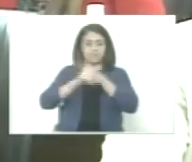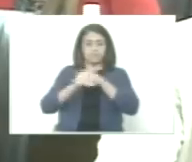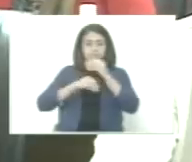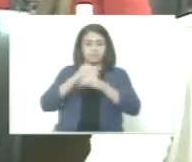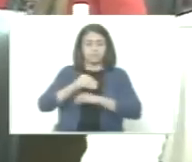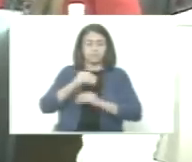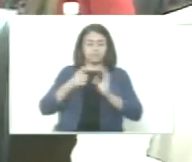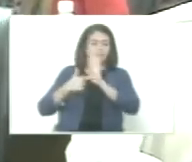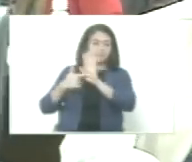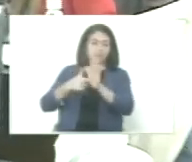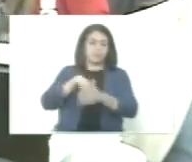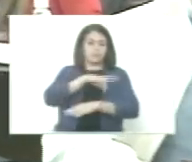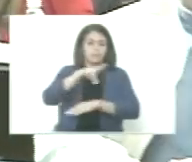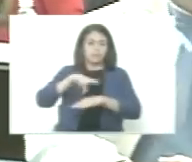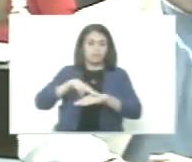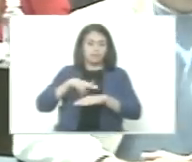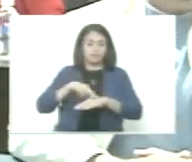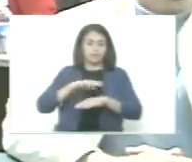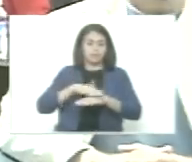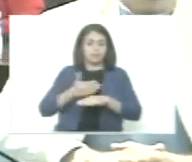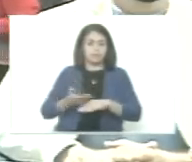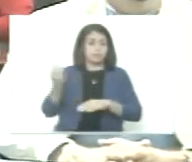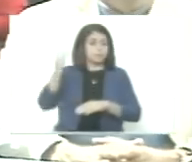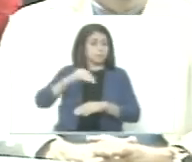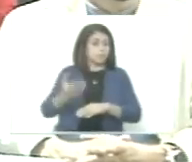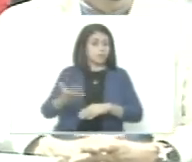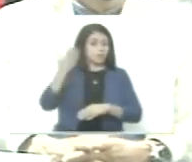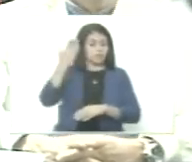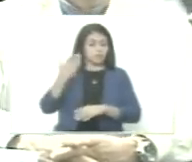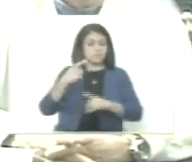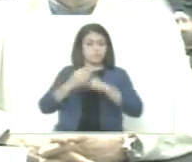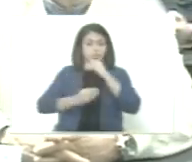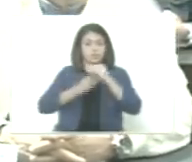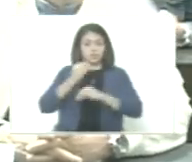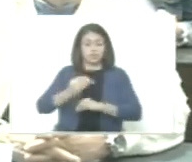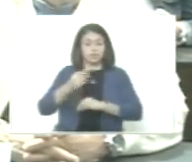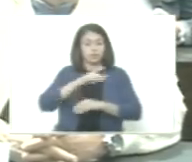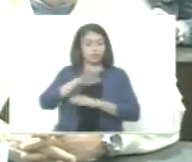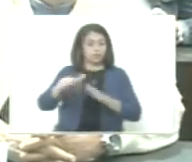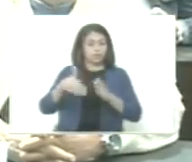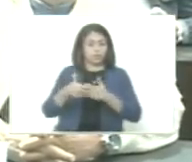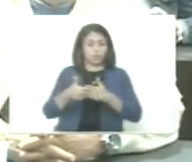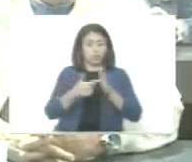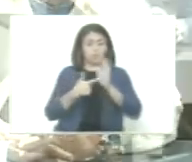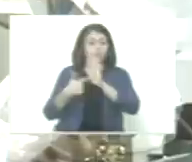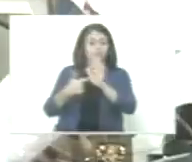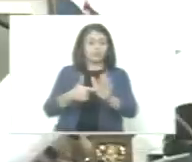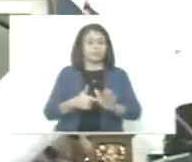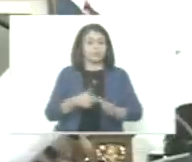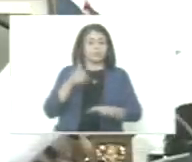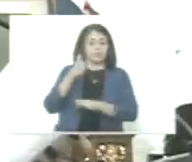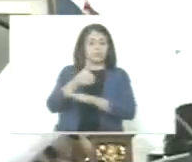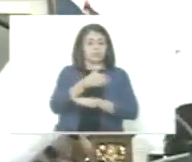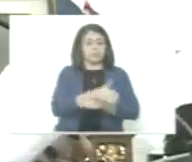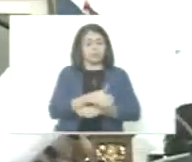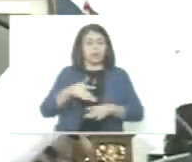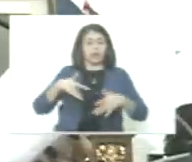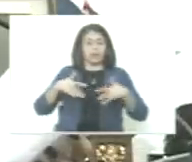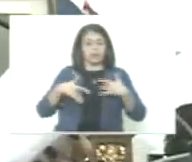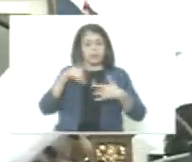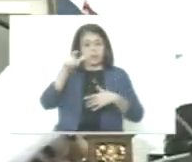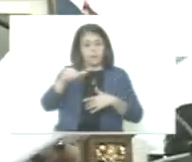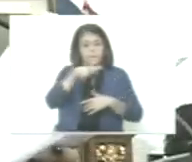una referencia nacional, cuya máxima de hacer haciendo señalaba a las y los